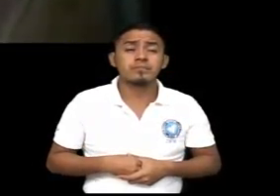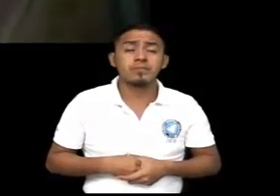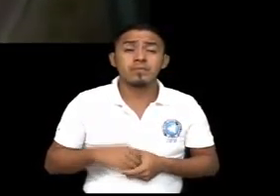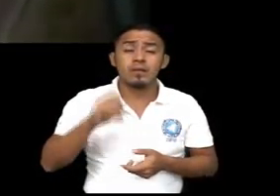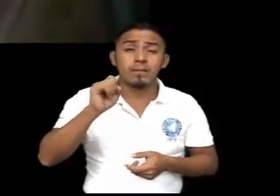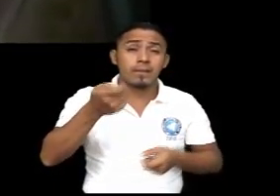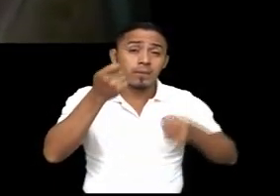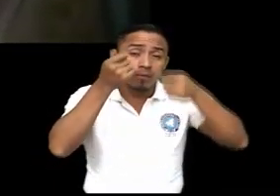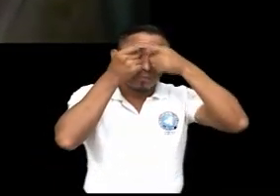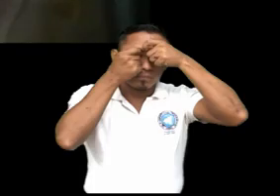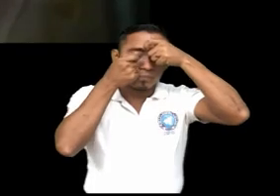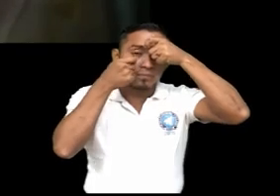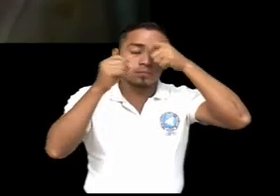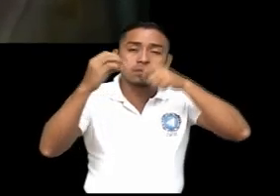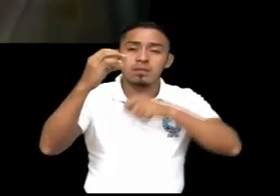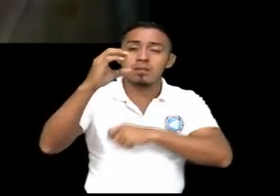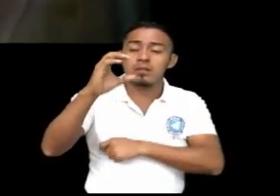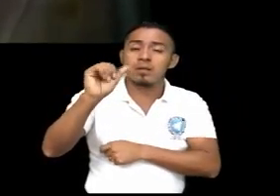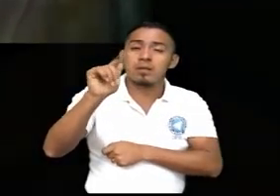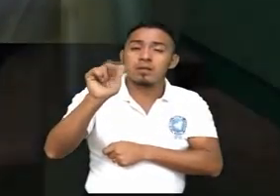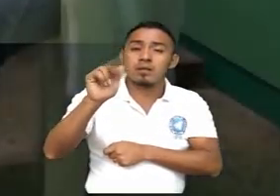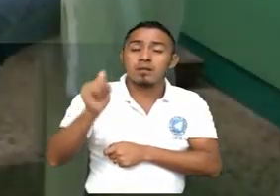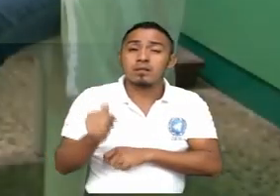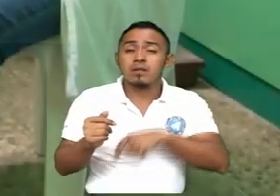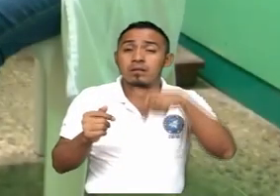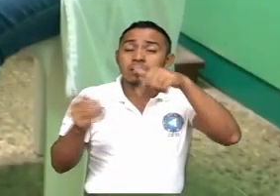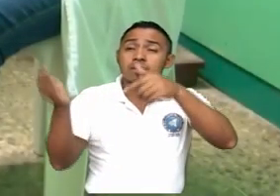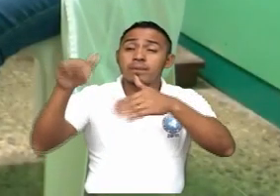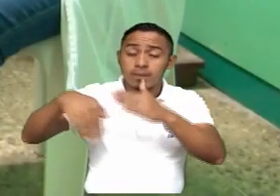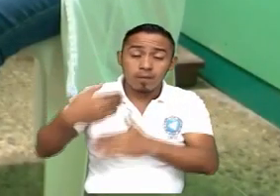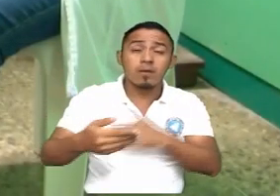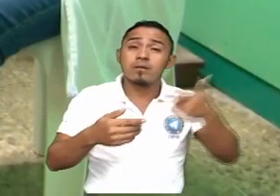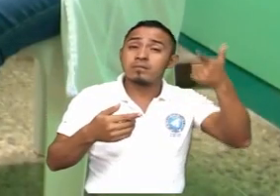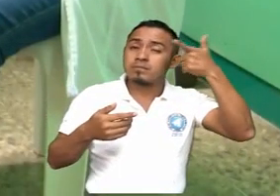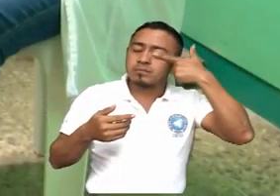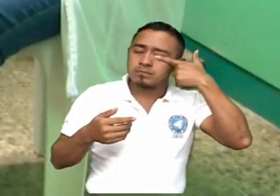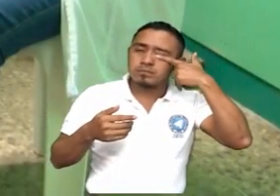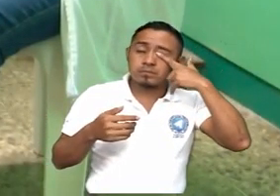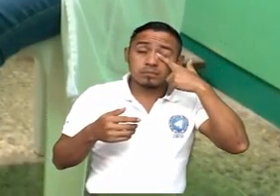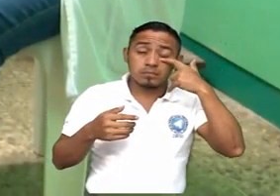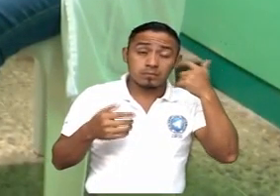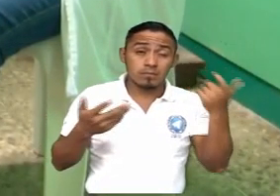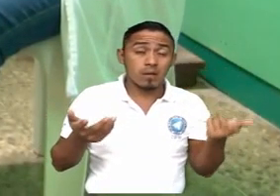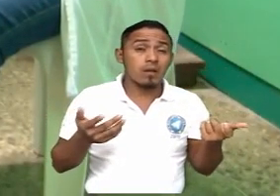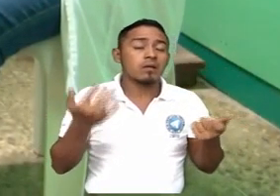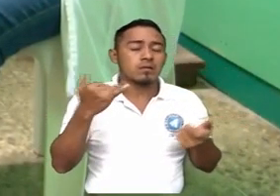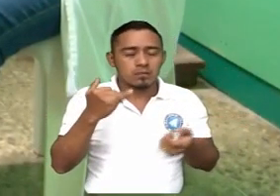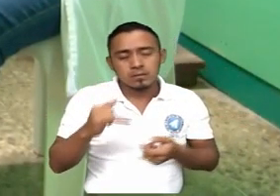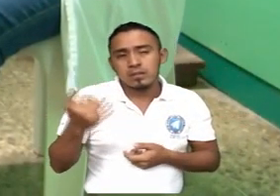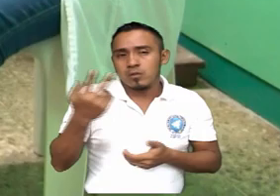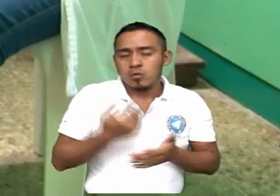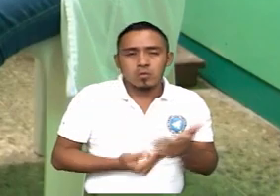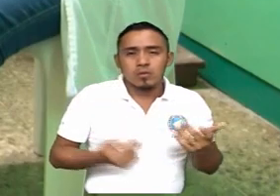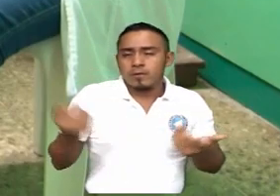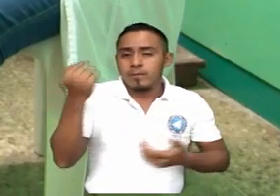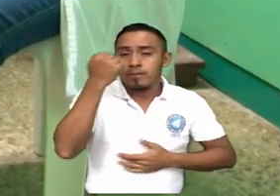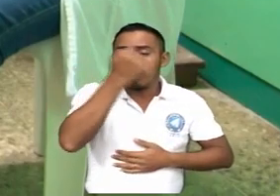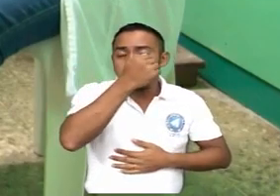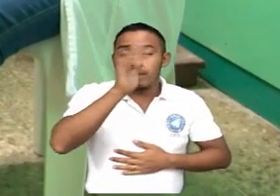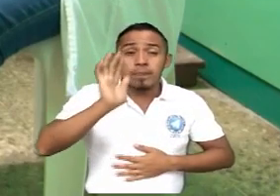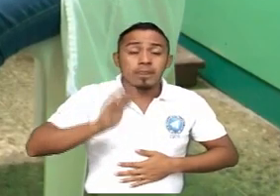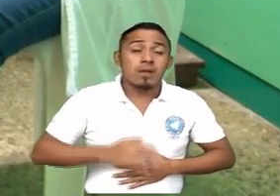de catarata de un ojo y luego le aparecen el otro? Sí, porque en los dos ojos siempre, por lo general en los sí. dos ojos. Al menos que sea